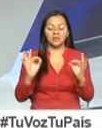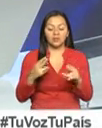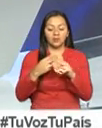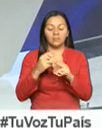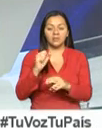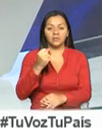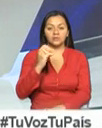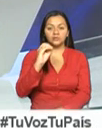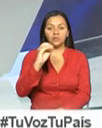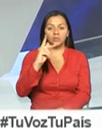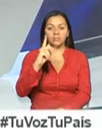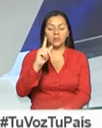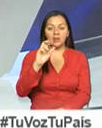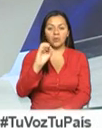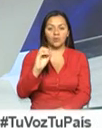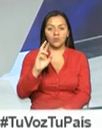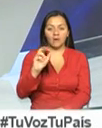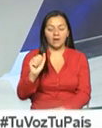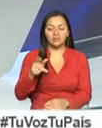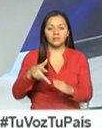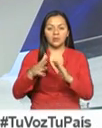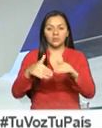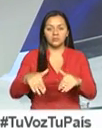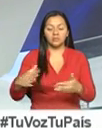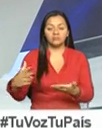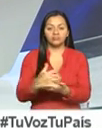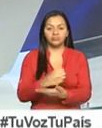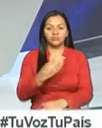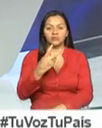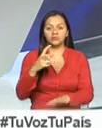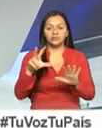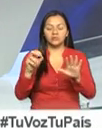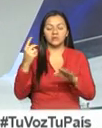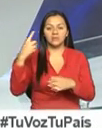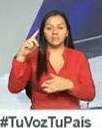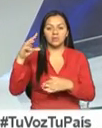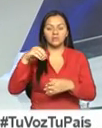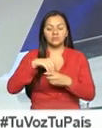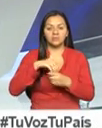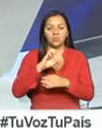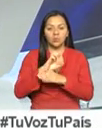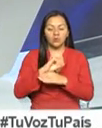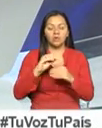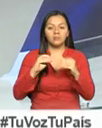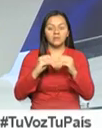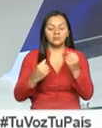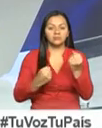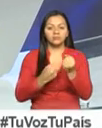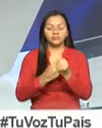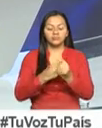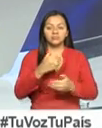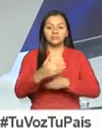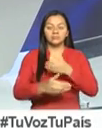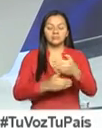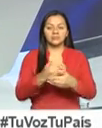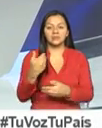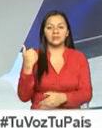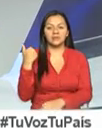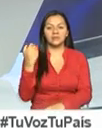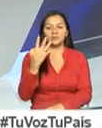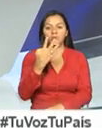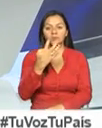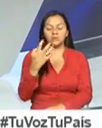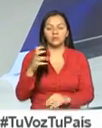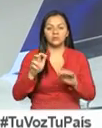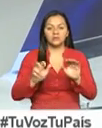obra representa un ahorro de 280 millones de dólares al Estado ecuatoriano y aportará con la generación de